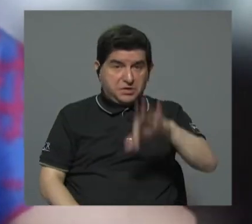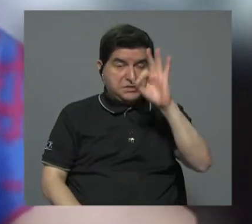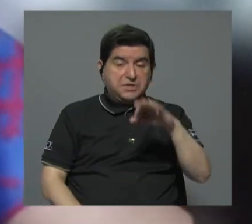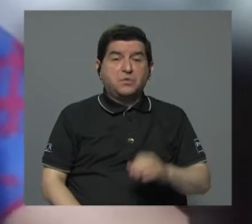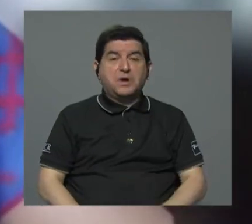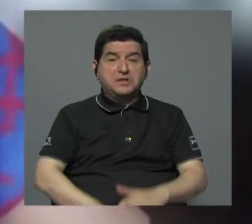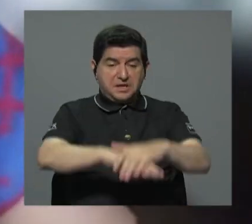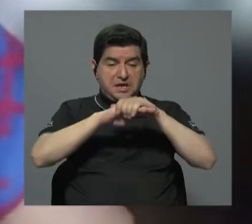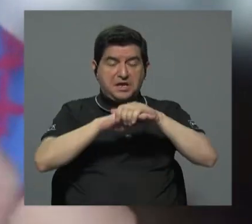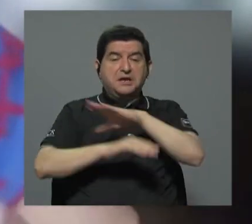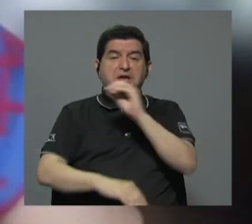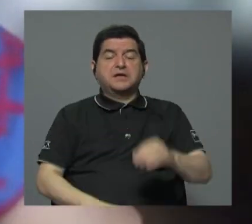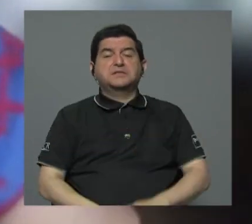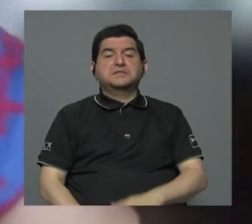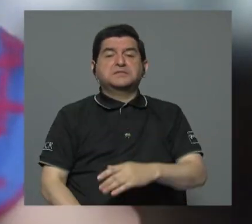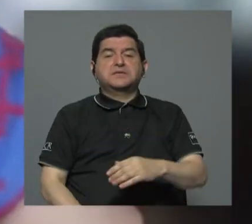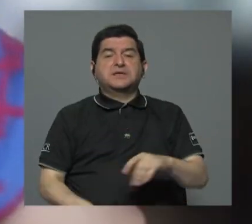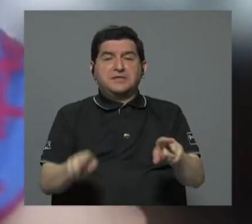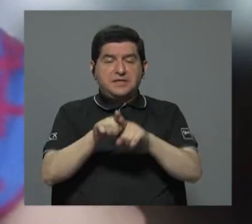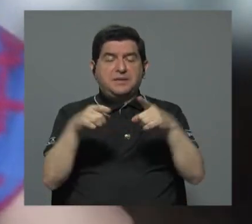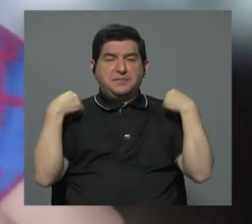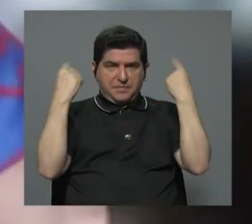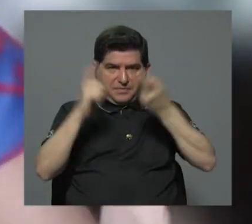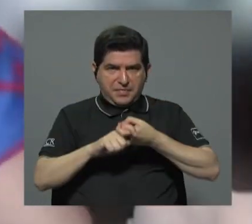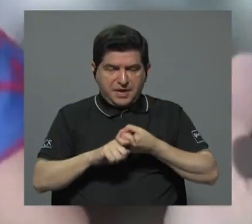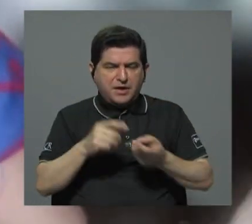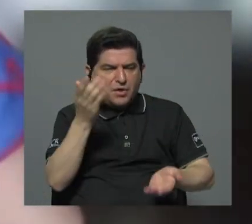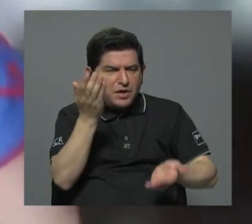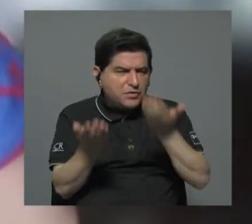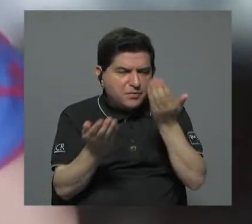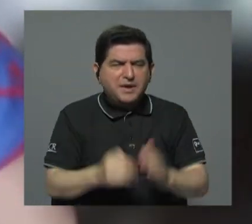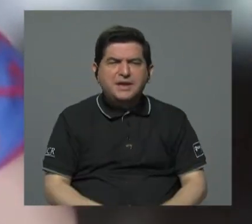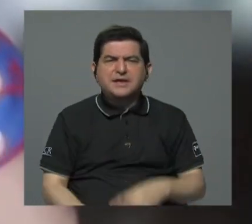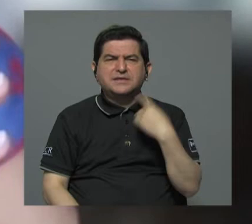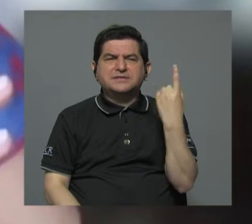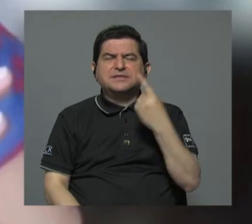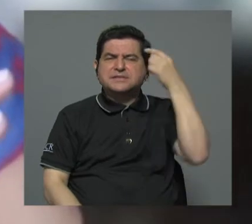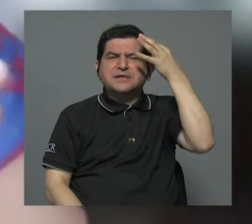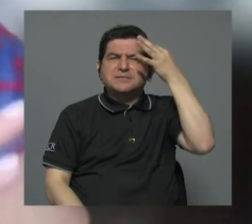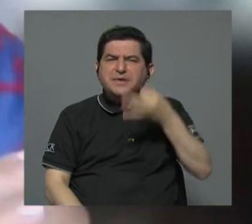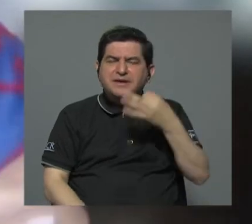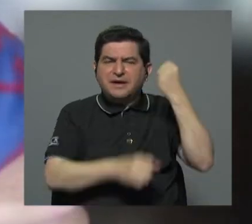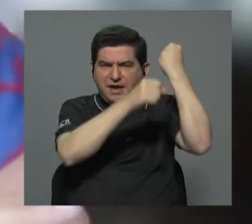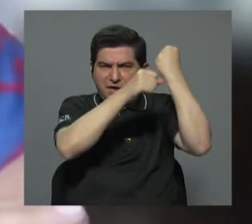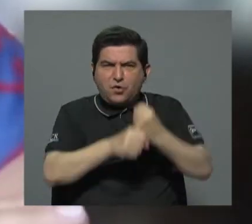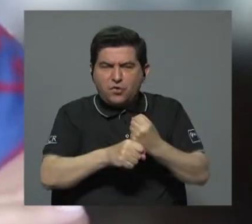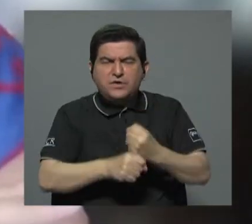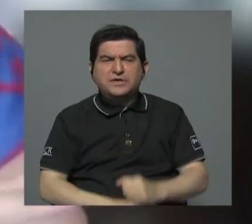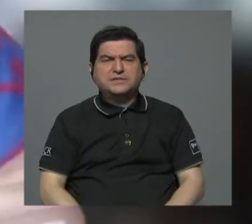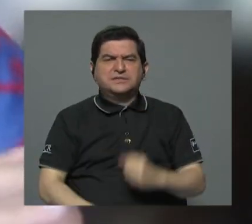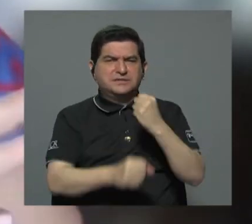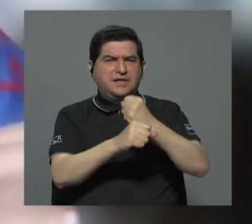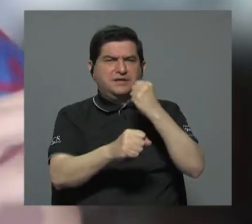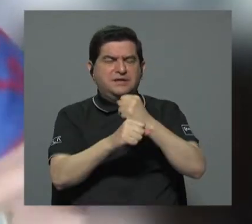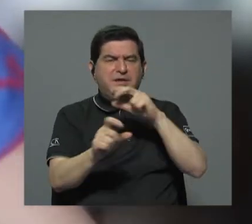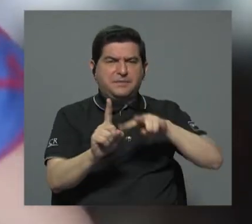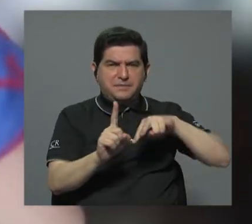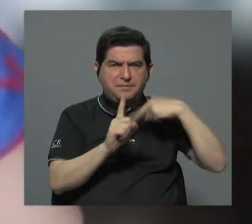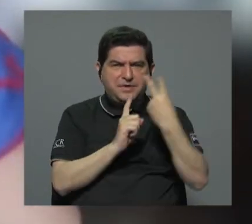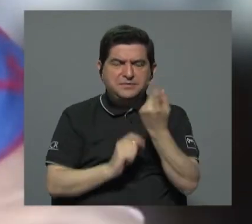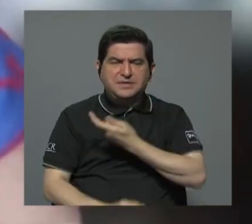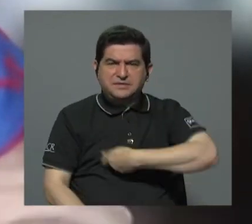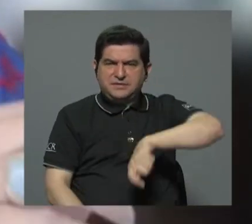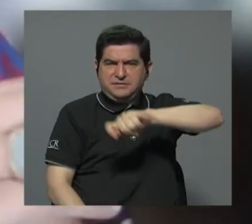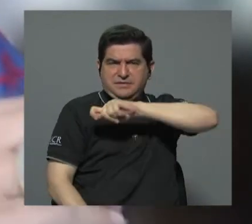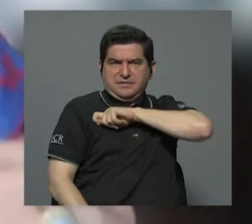donde lo que se hace es un balance de las fuentes. Hasta ahora la conquista siempre ha estado trabajada desde el punto de vista español,